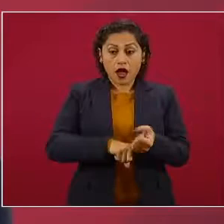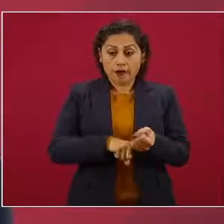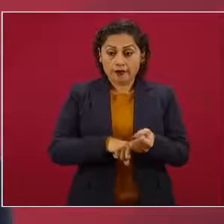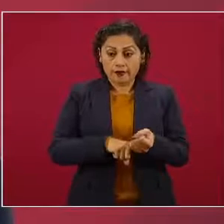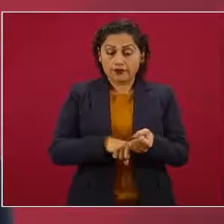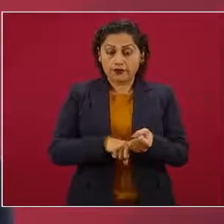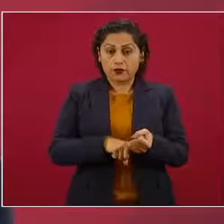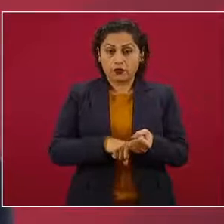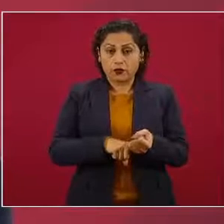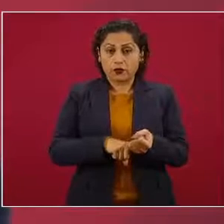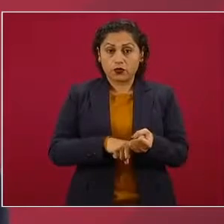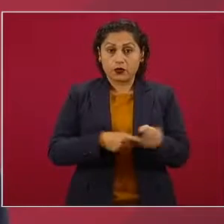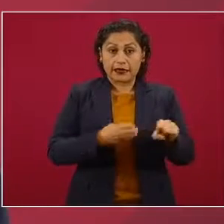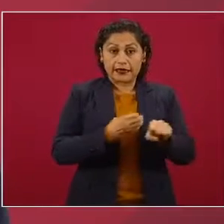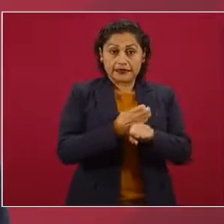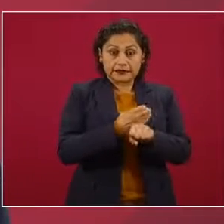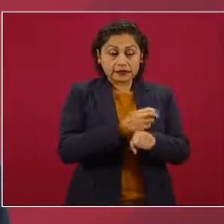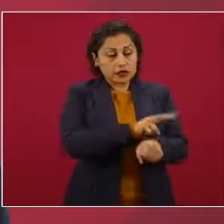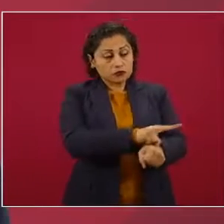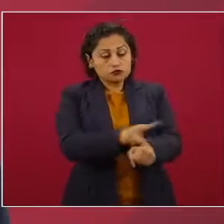el Congreso local.